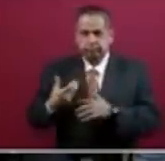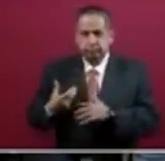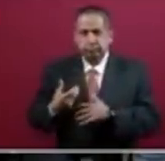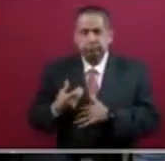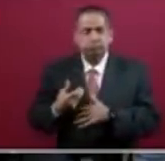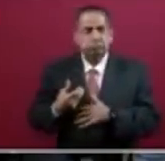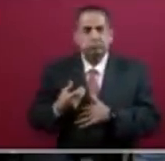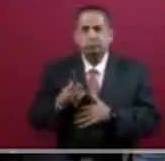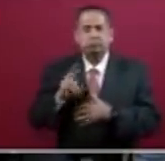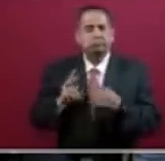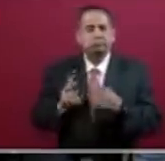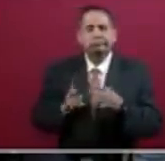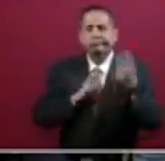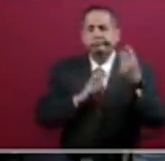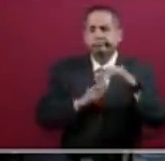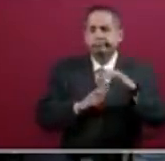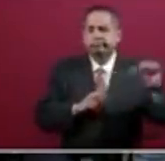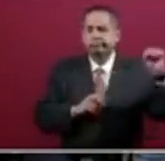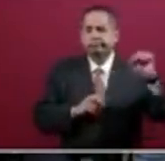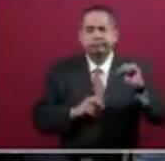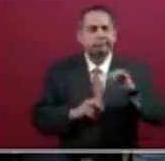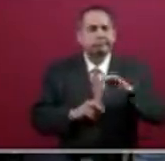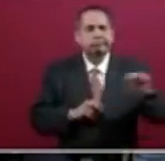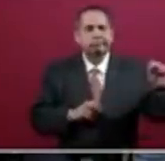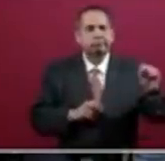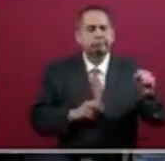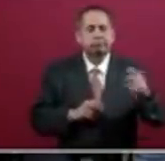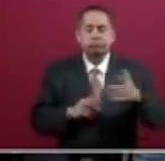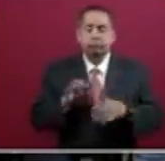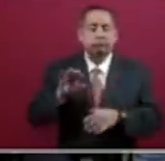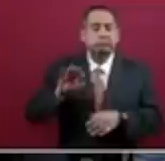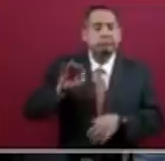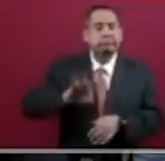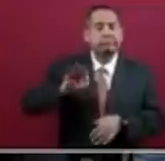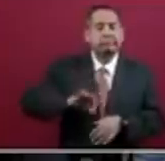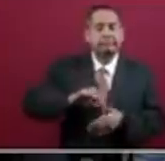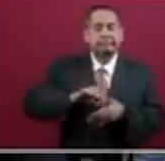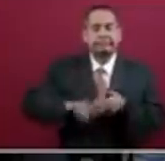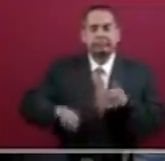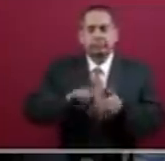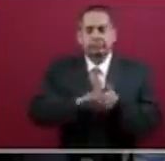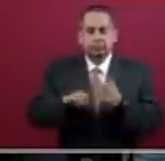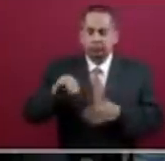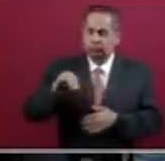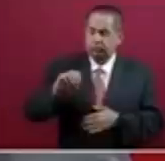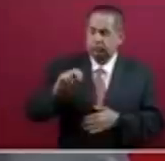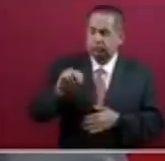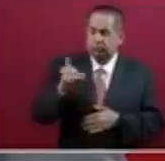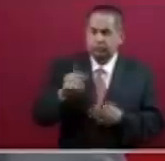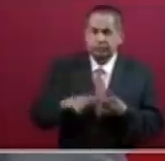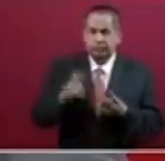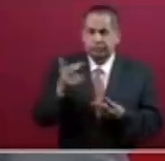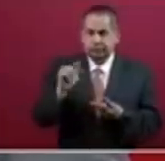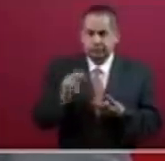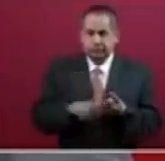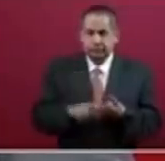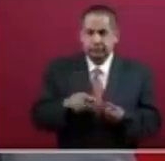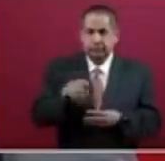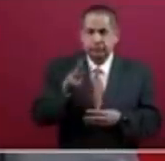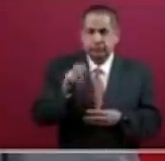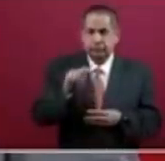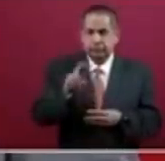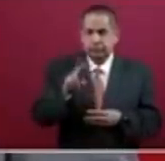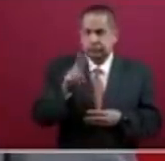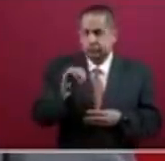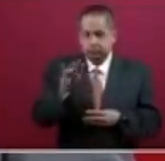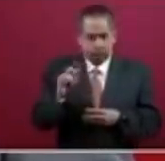robo verdadero por parte de las agencias que envían dinero. Y que aquí, por ejemplo, está MoneyGram, está Western Union, está